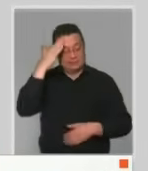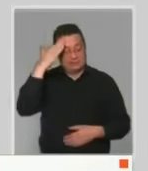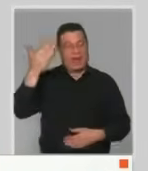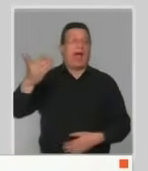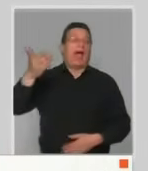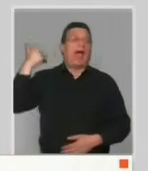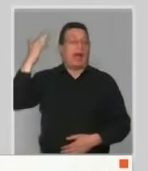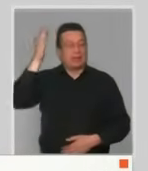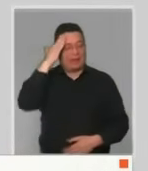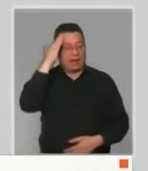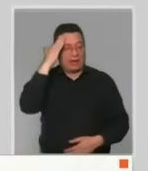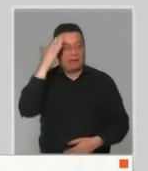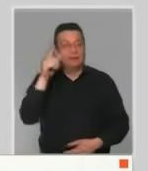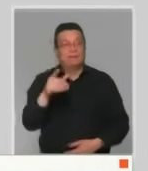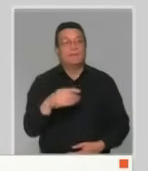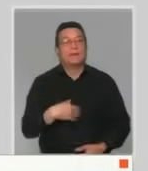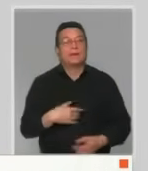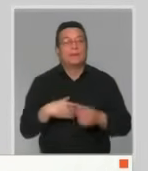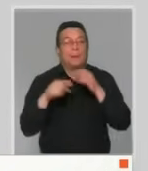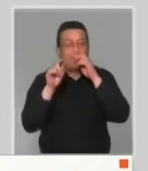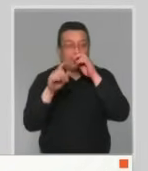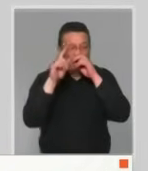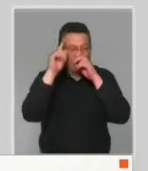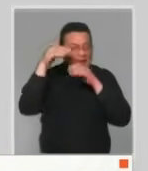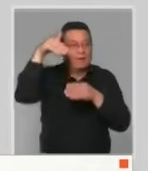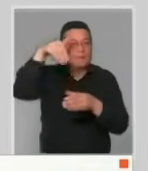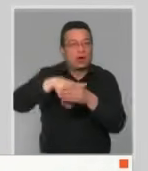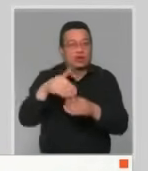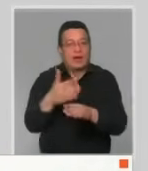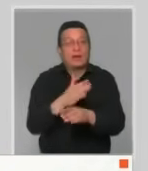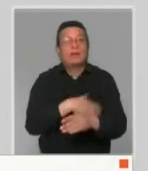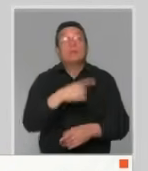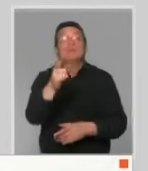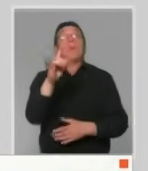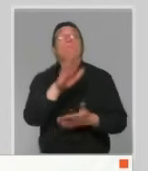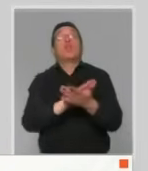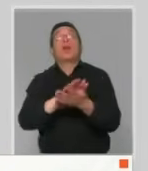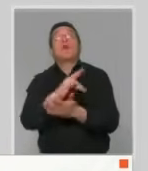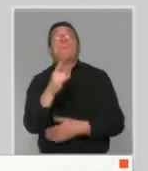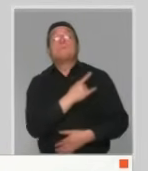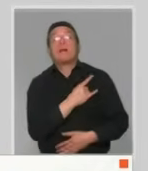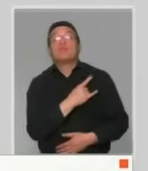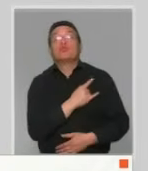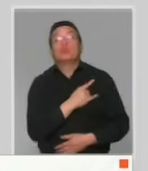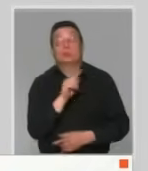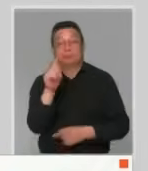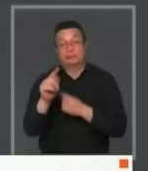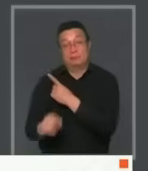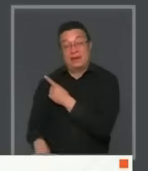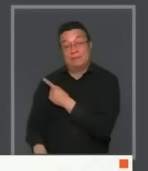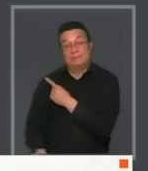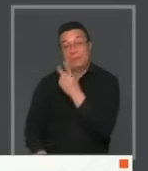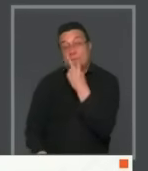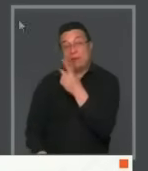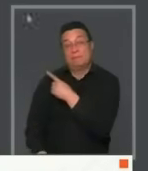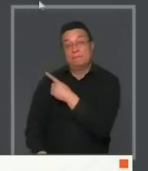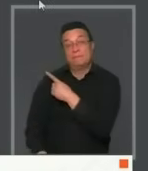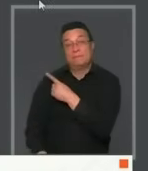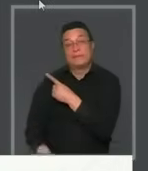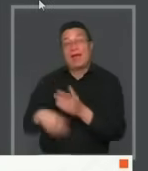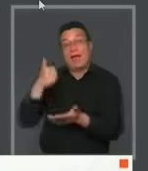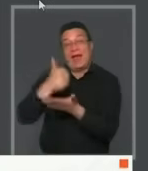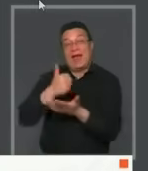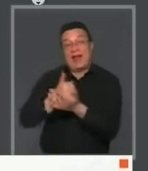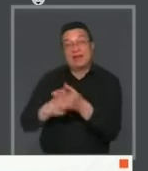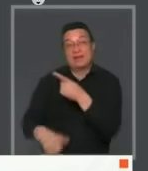dice no saber precisamente por qui votar A ver elijamos maipu vamos pinchamos ahí alcalde vamos a ver que va a